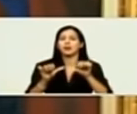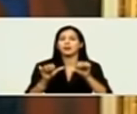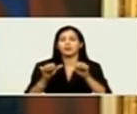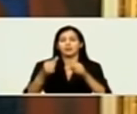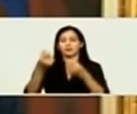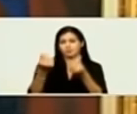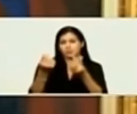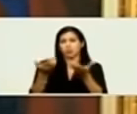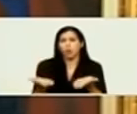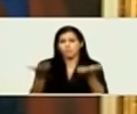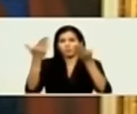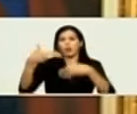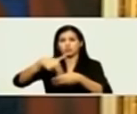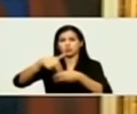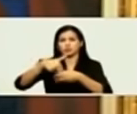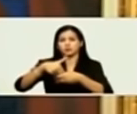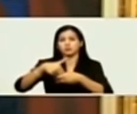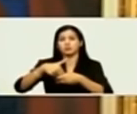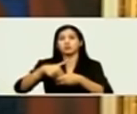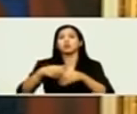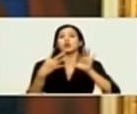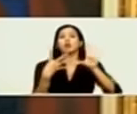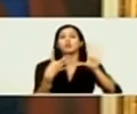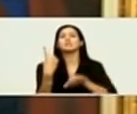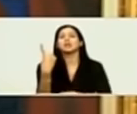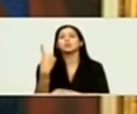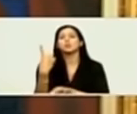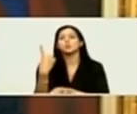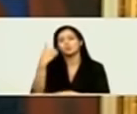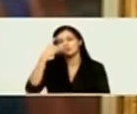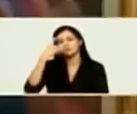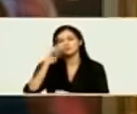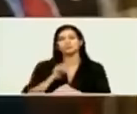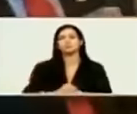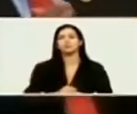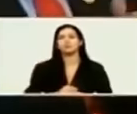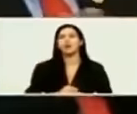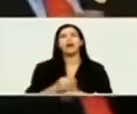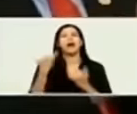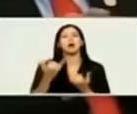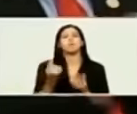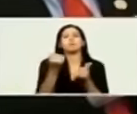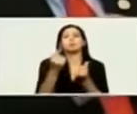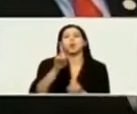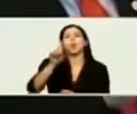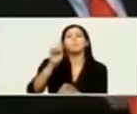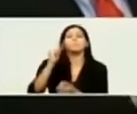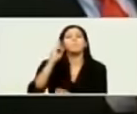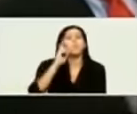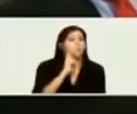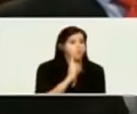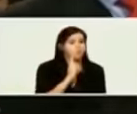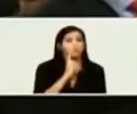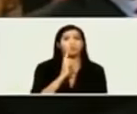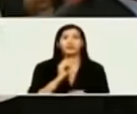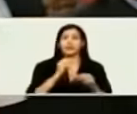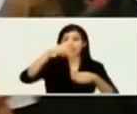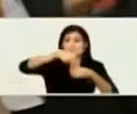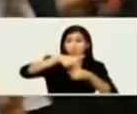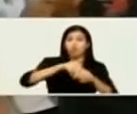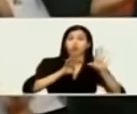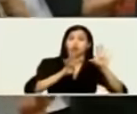Justicia militar Y en el código penal y esas actuaciones de la asamblea nacional no caben dentro de ninguna de las